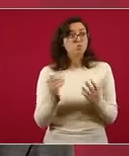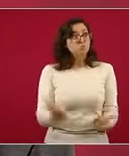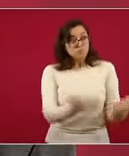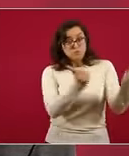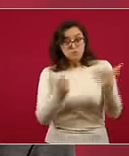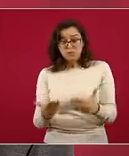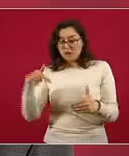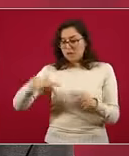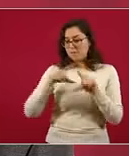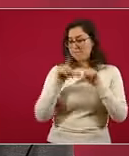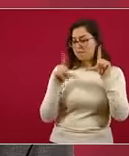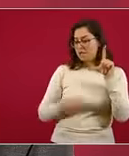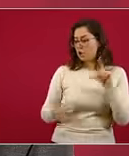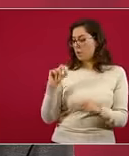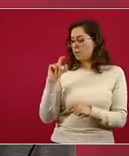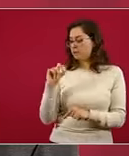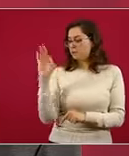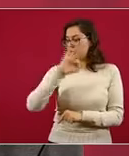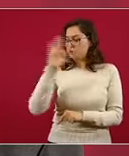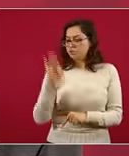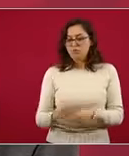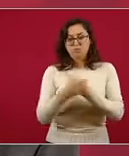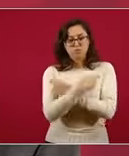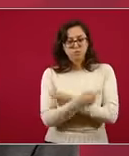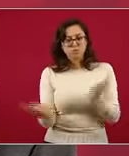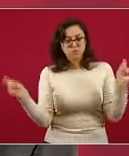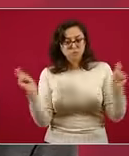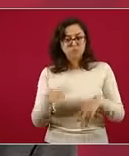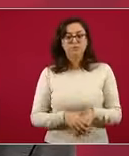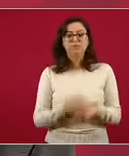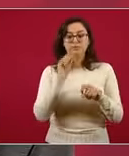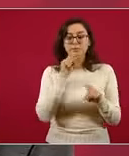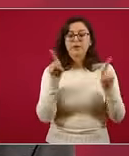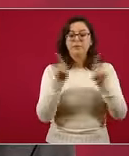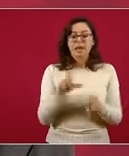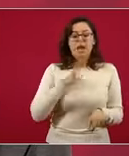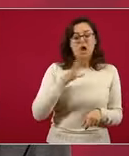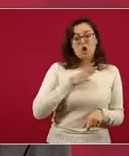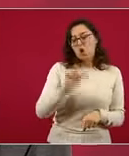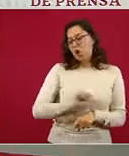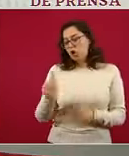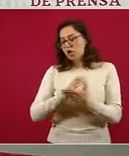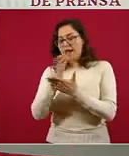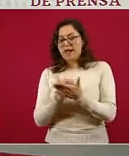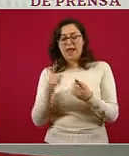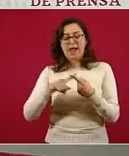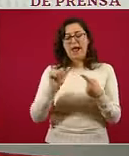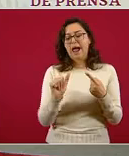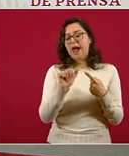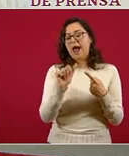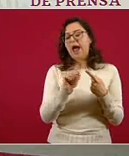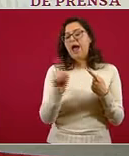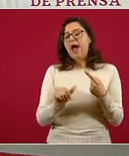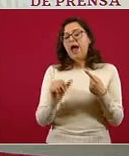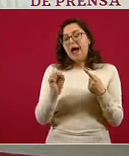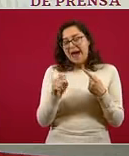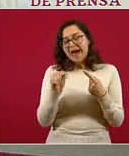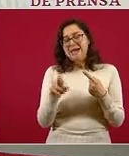al 20% de la población mexicana. Además, tenemos contratos ya establecidos con AstraZeneca por